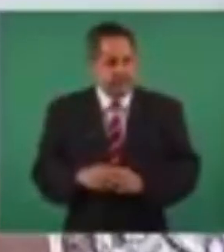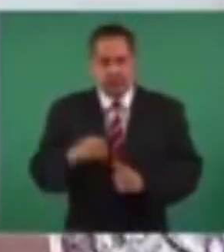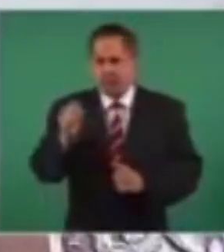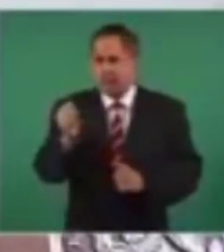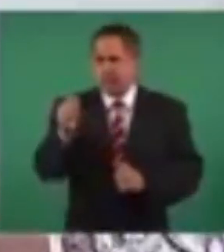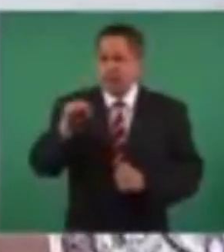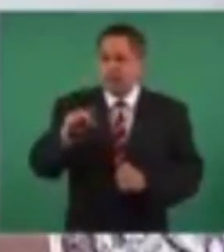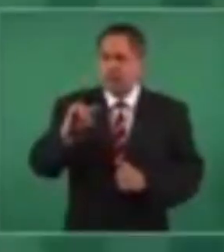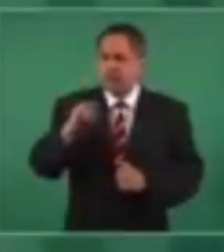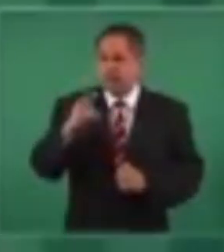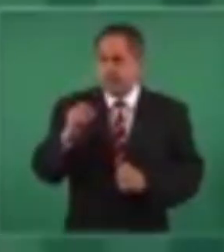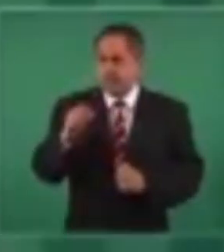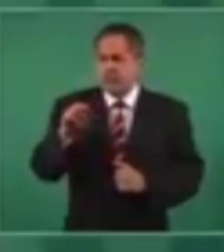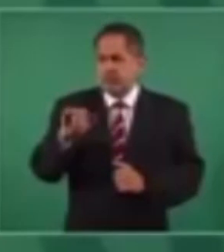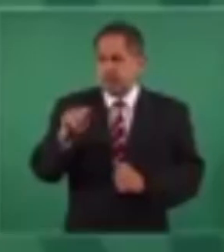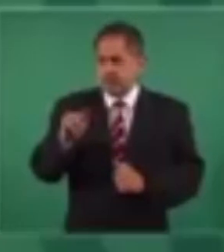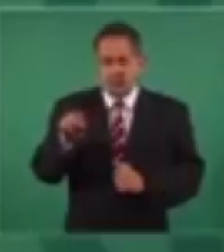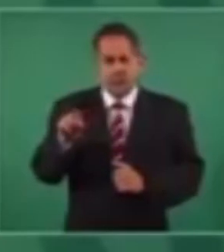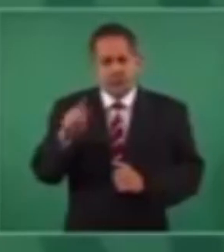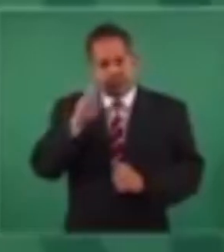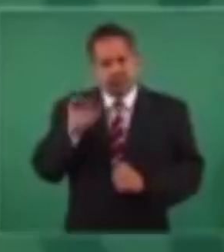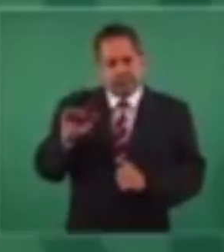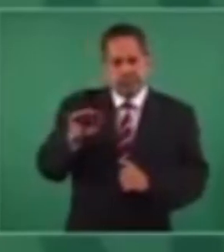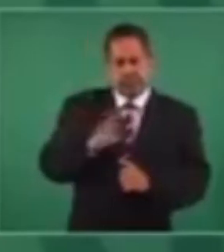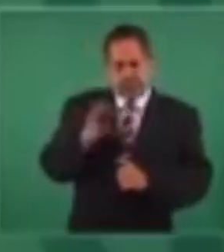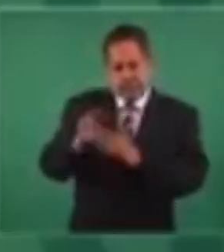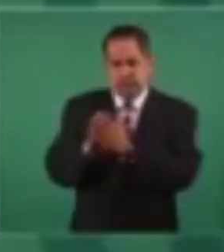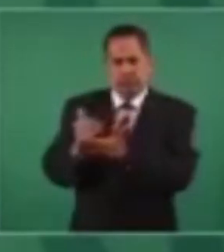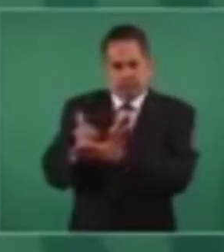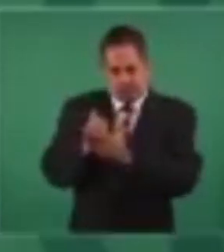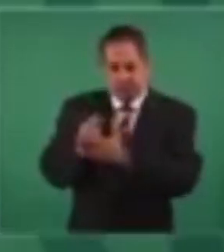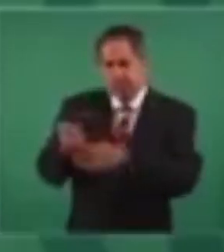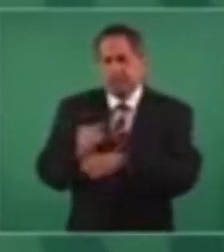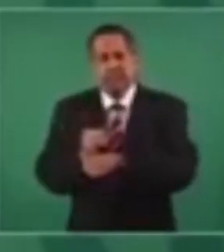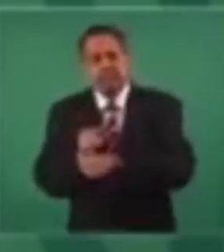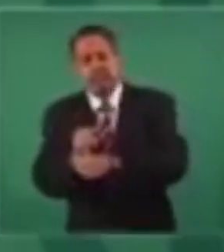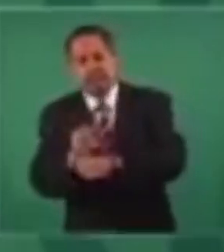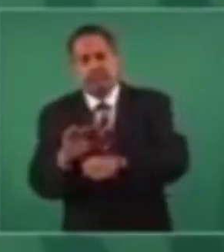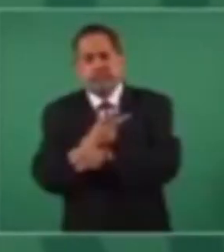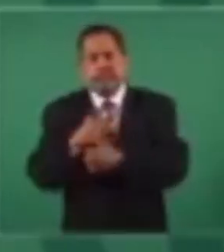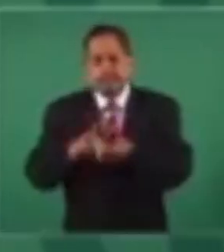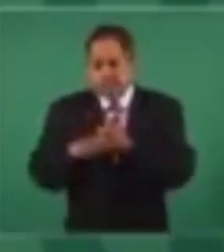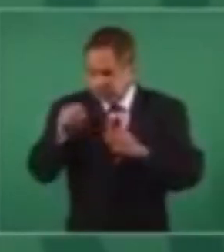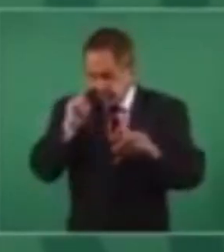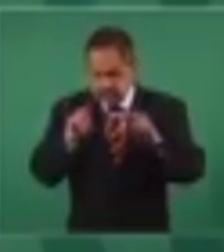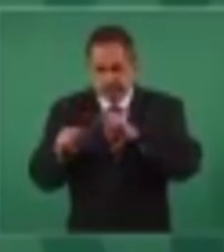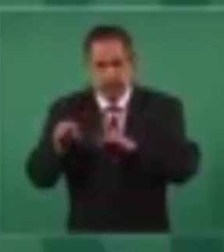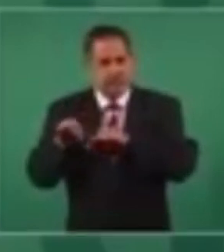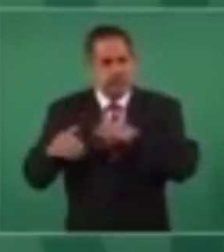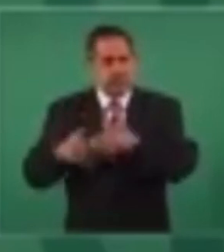Santiago Nieto que nos ayude haciendo un